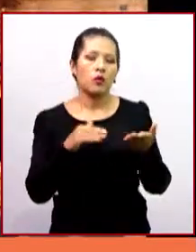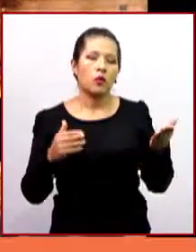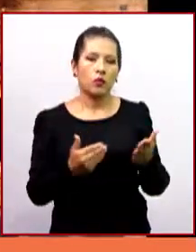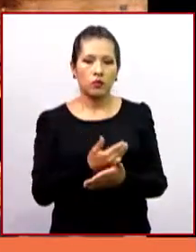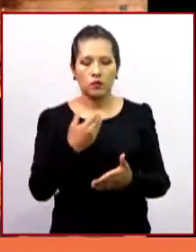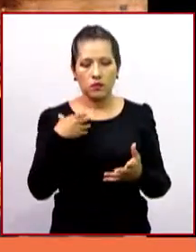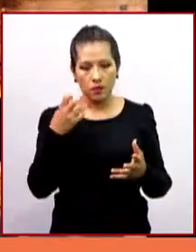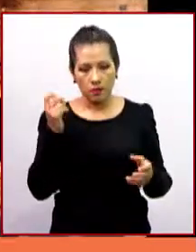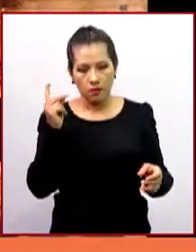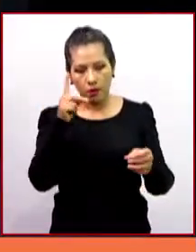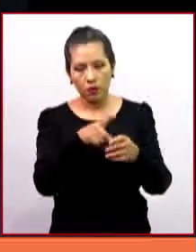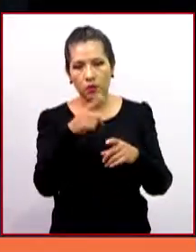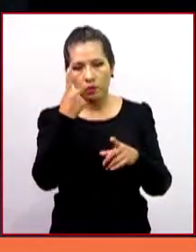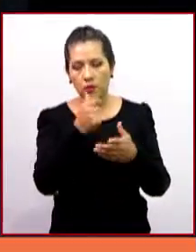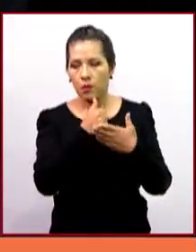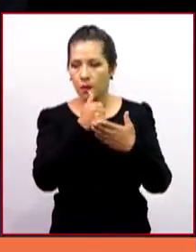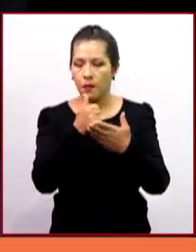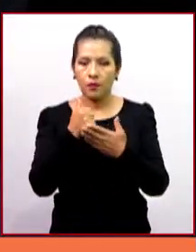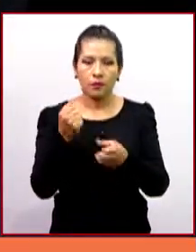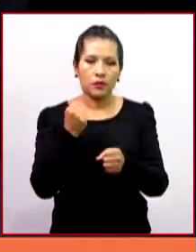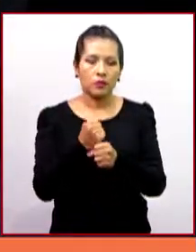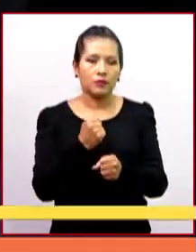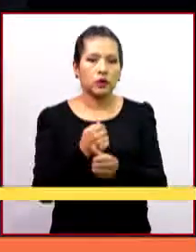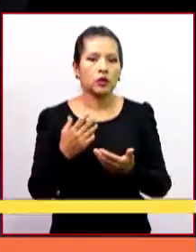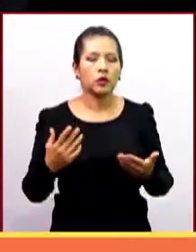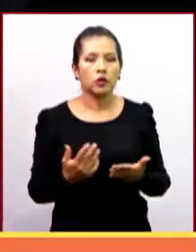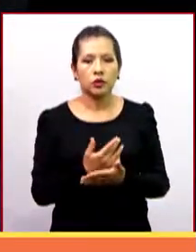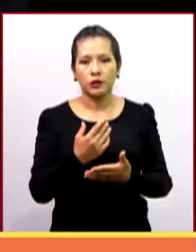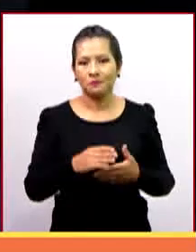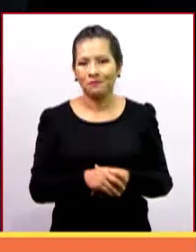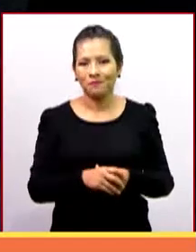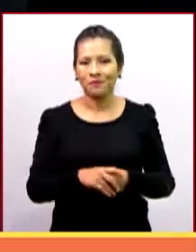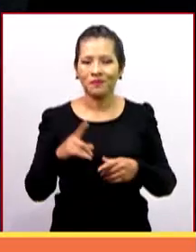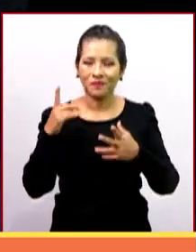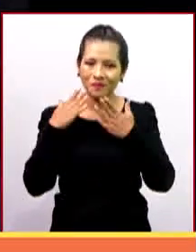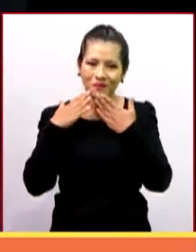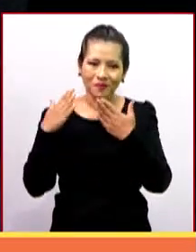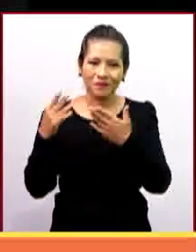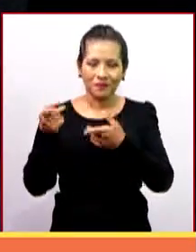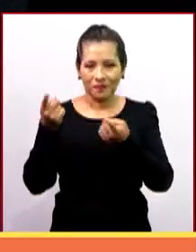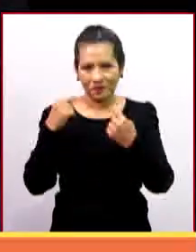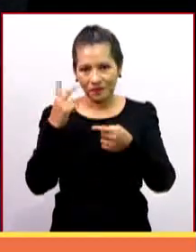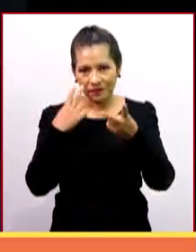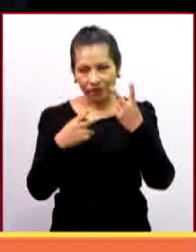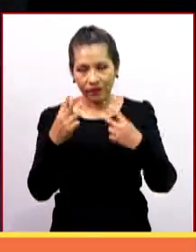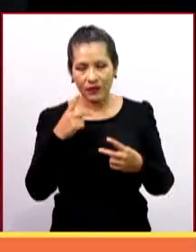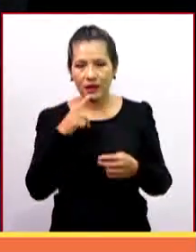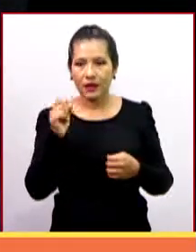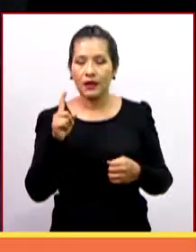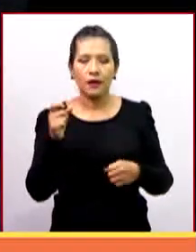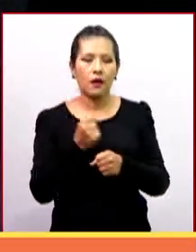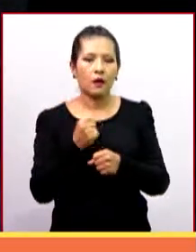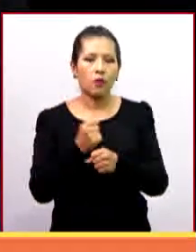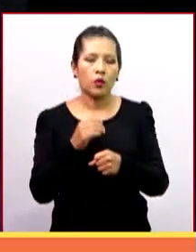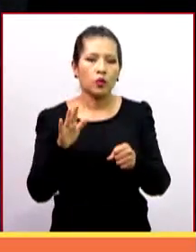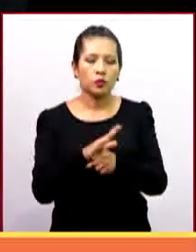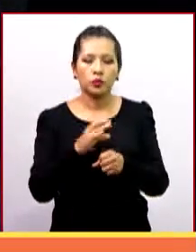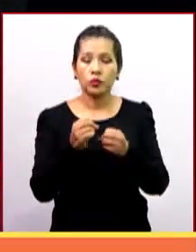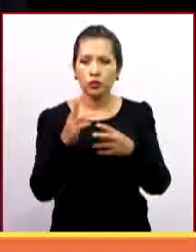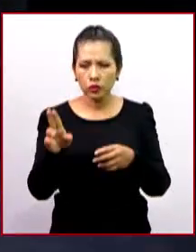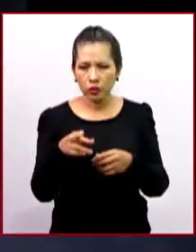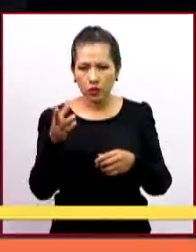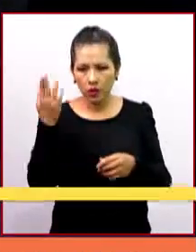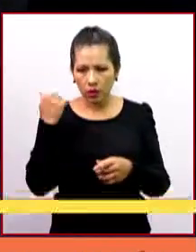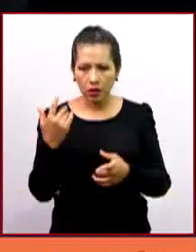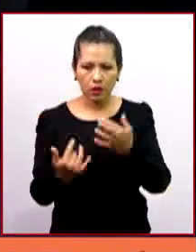postular para apoyarnos y hacer un trabajo de nuevo, ¿no? Muchísimas gracias por haber estado con nosotros, Tania. Claro, ustedes vienen de trabajar mucho con el fuego y